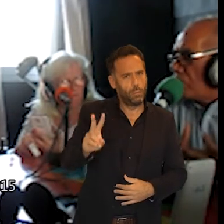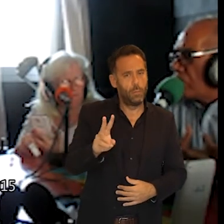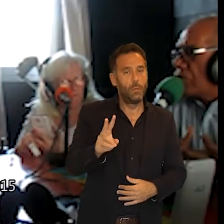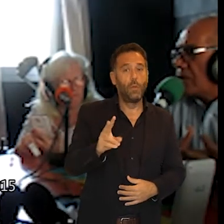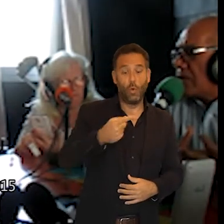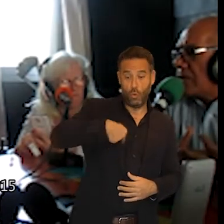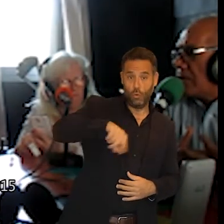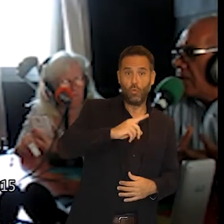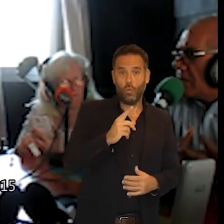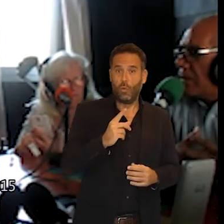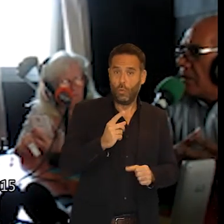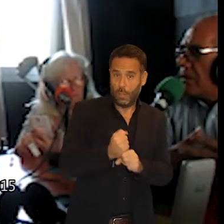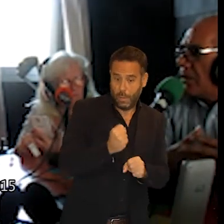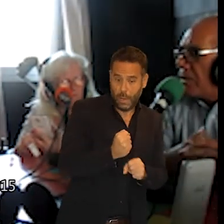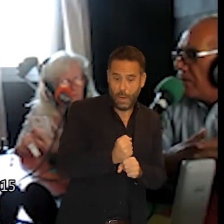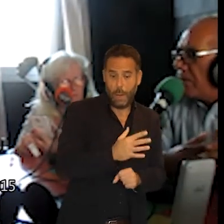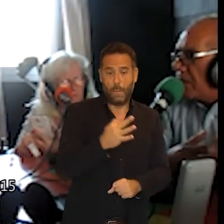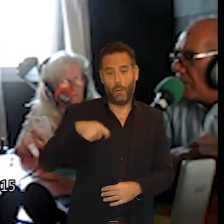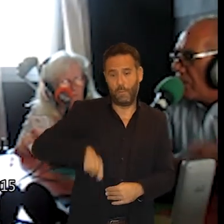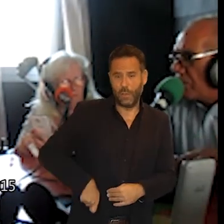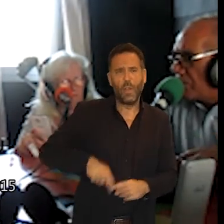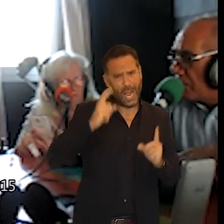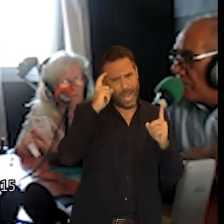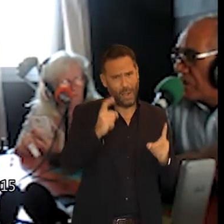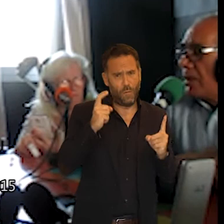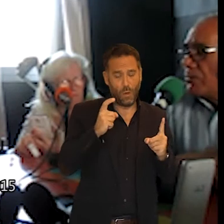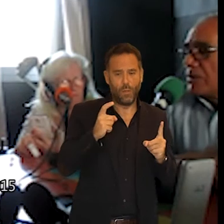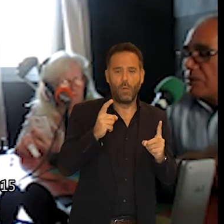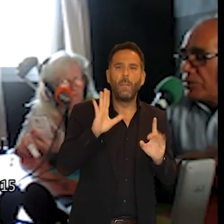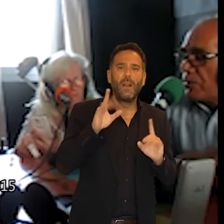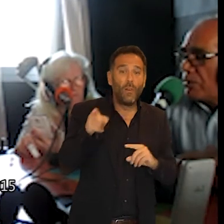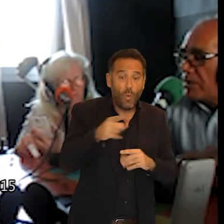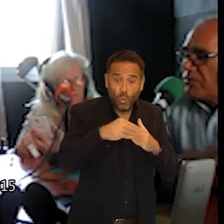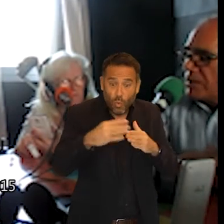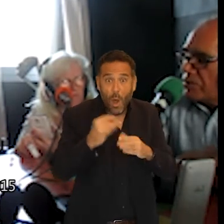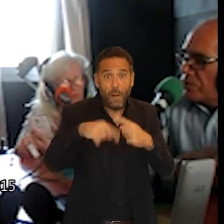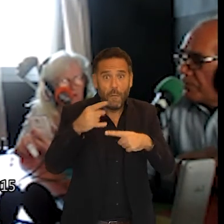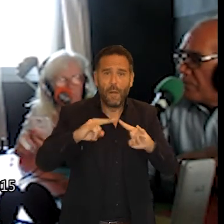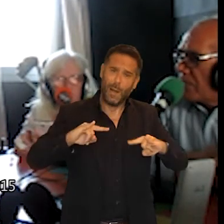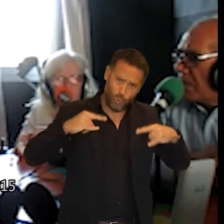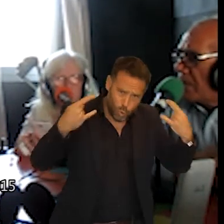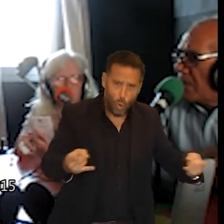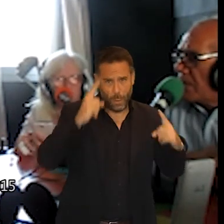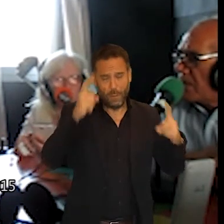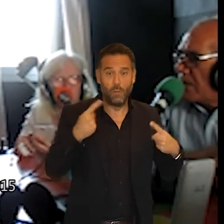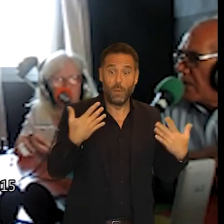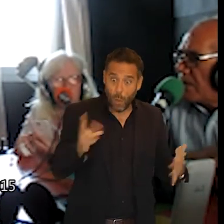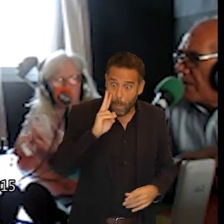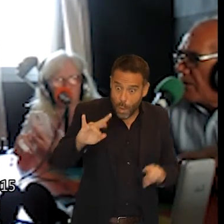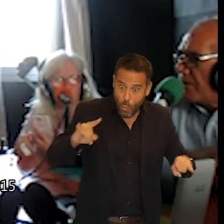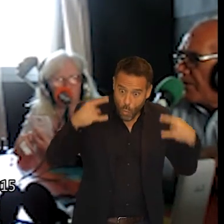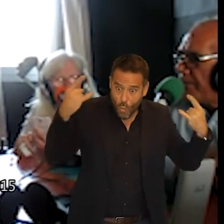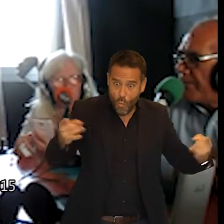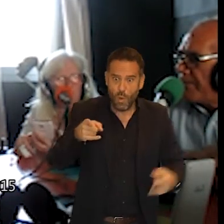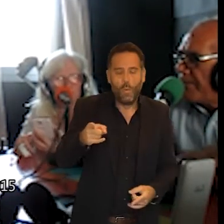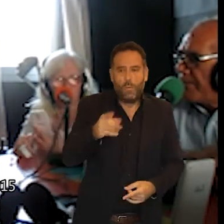hacemos profesionalmente y personalmente esfuerzo, uh-huh. ellos lo hacen siempre el doble. Entonces, claro. eso da más satisfacción. Sí.